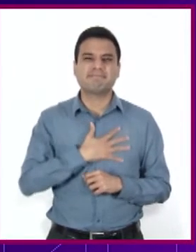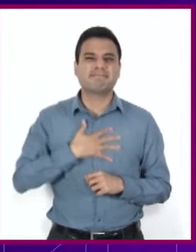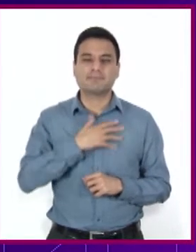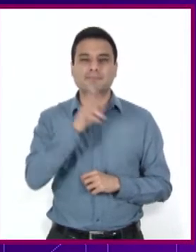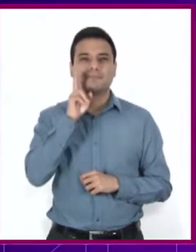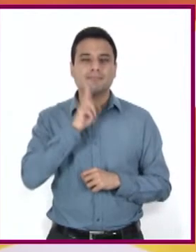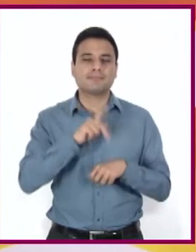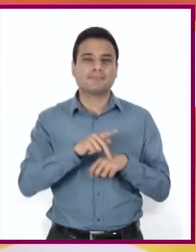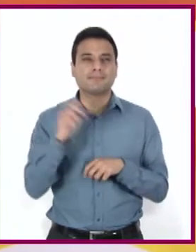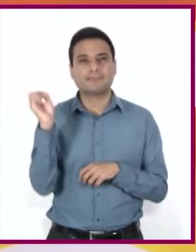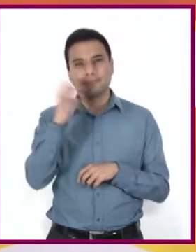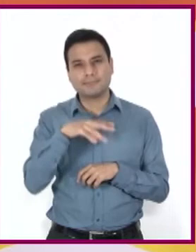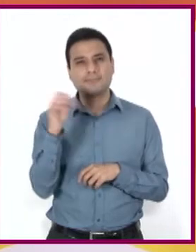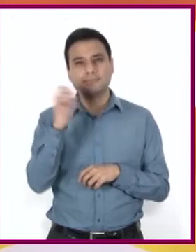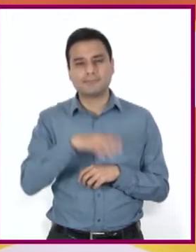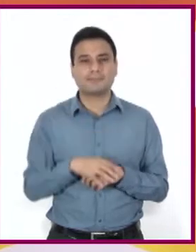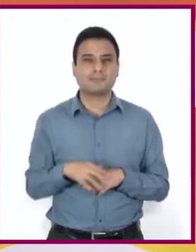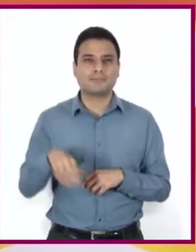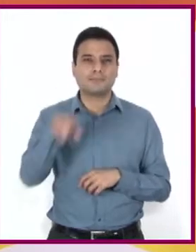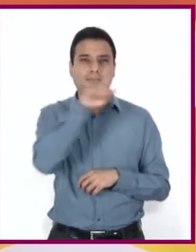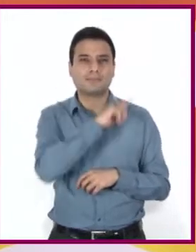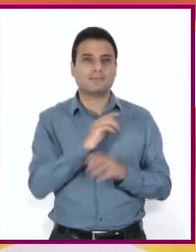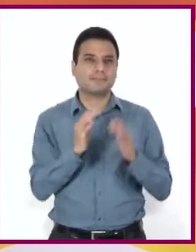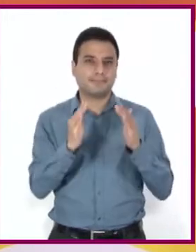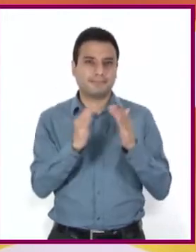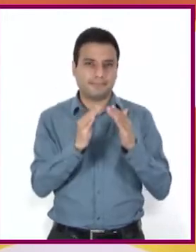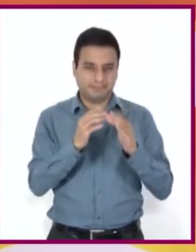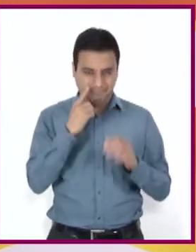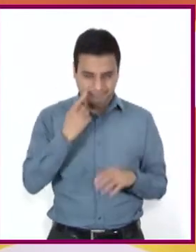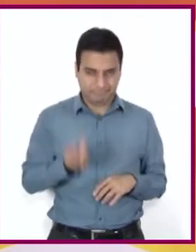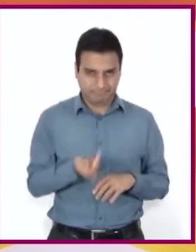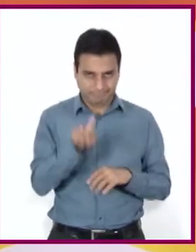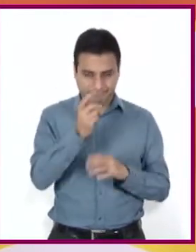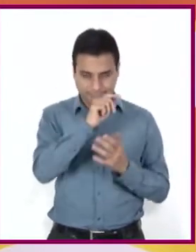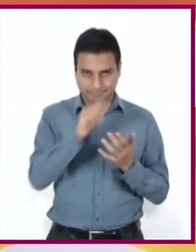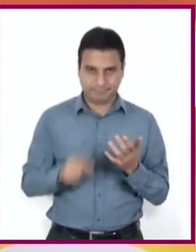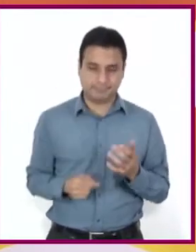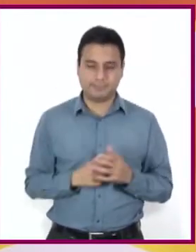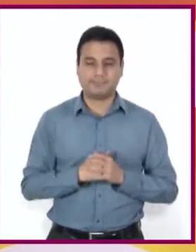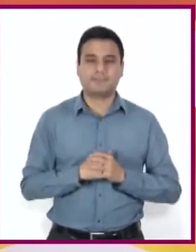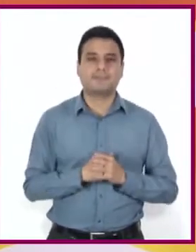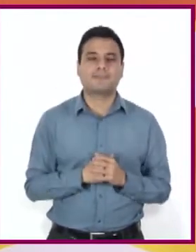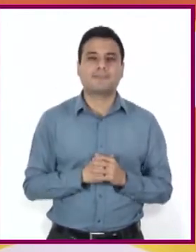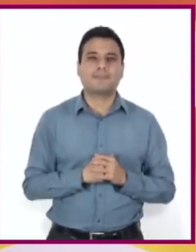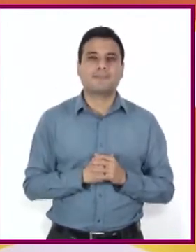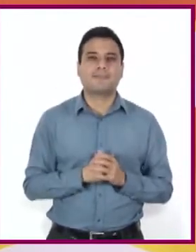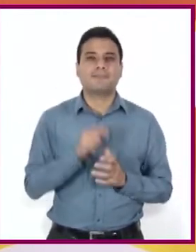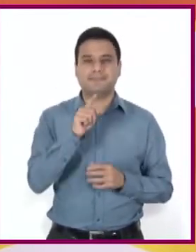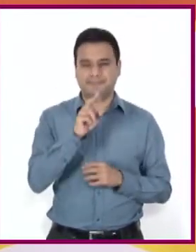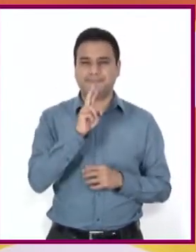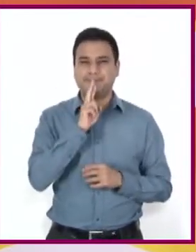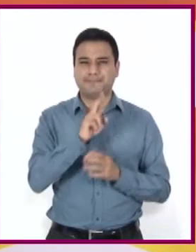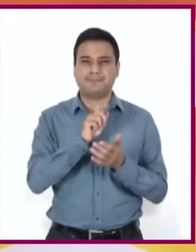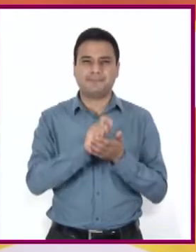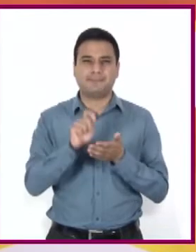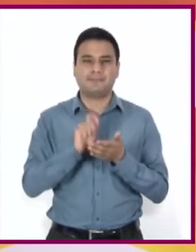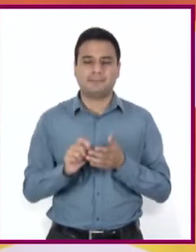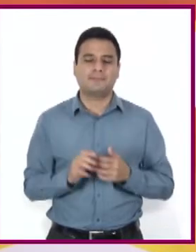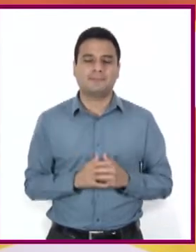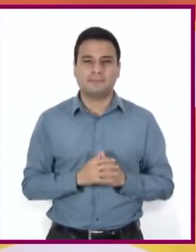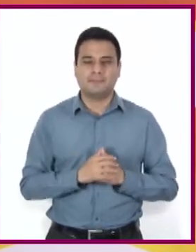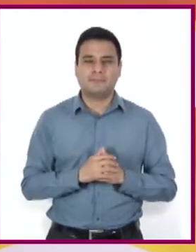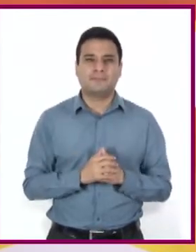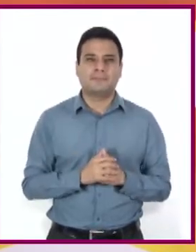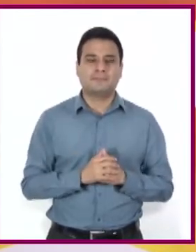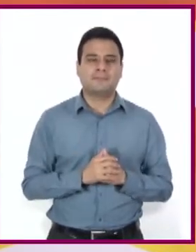lanzamiento. Allá en casa, contesten las siguientes preguntas. Anoten las respuestas en su cuaderno.